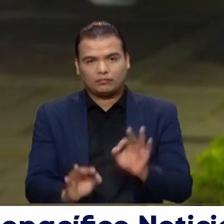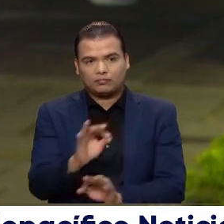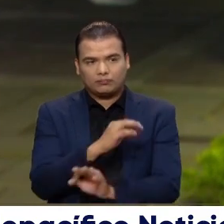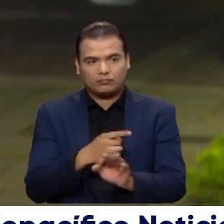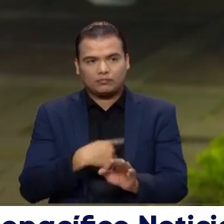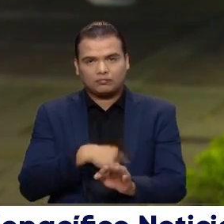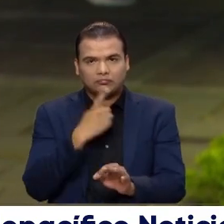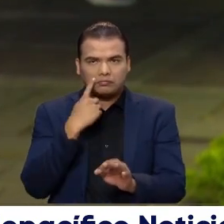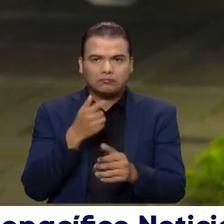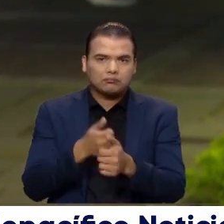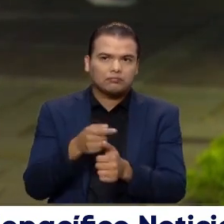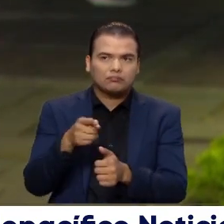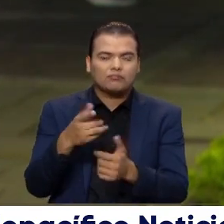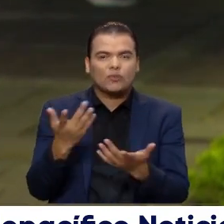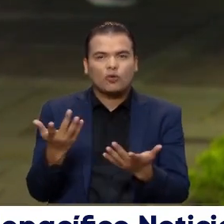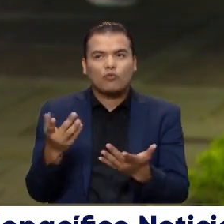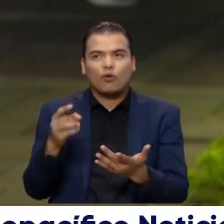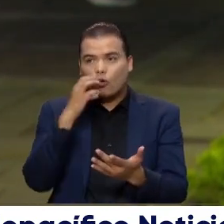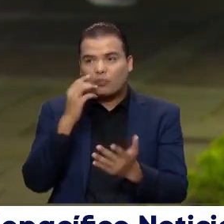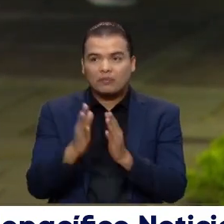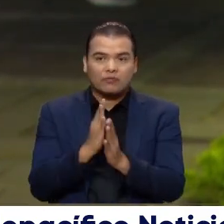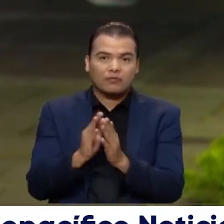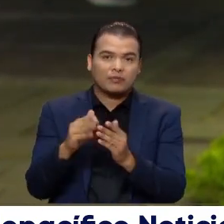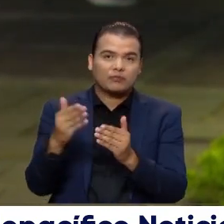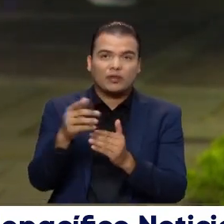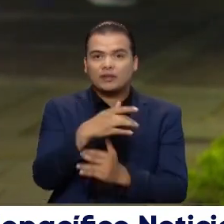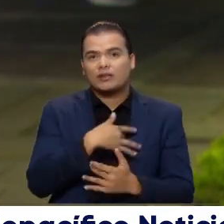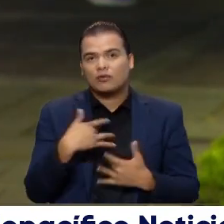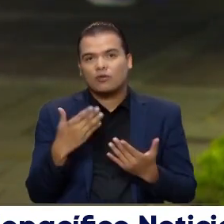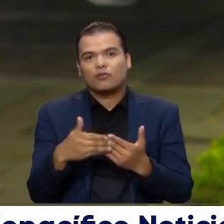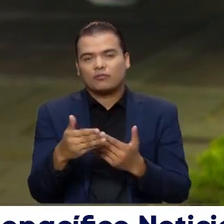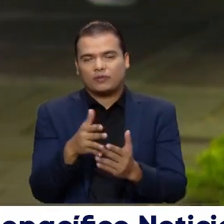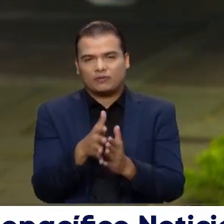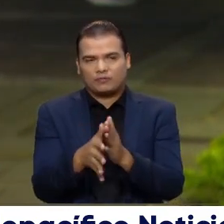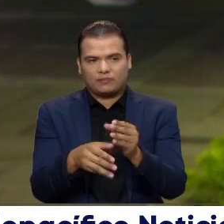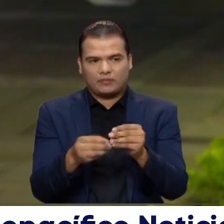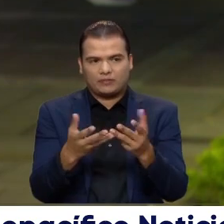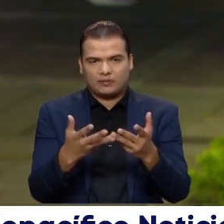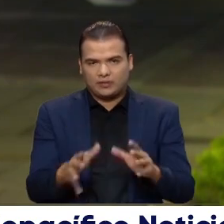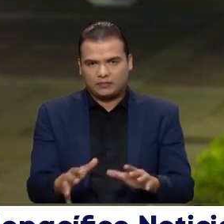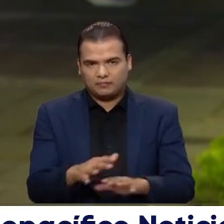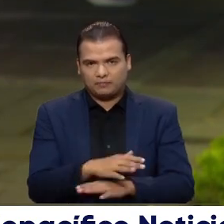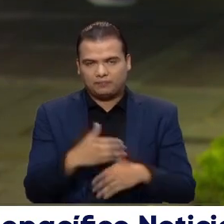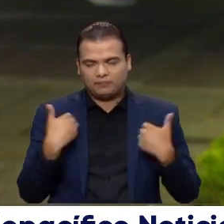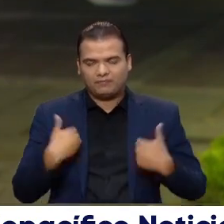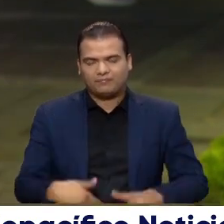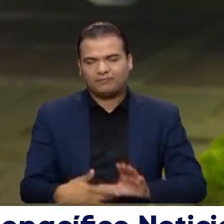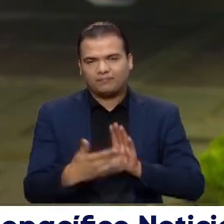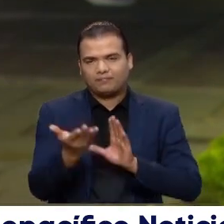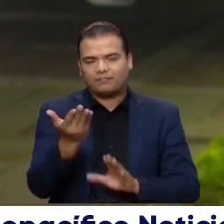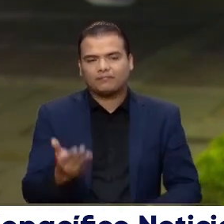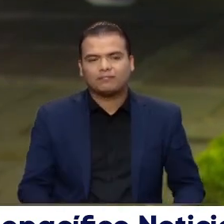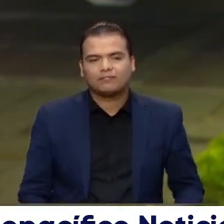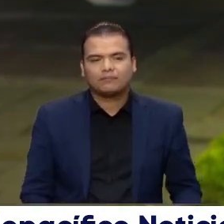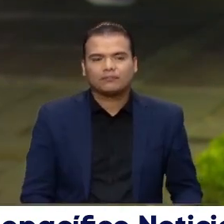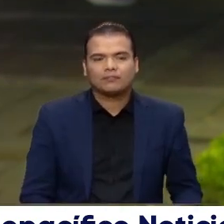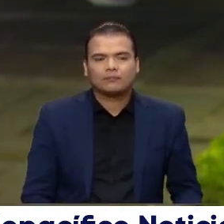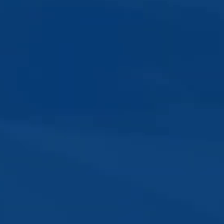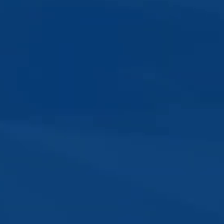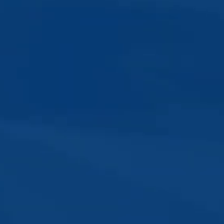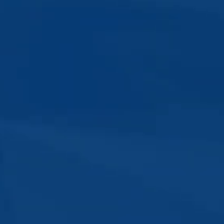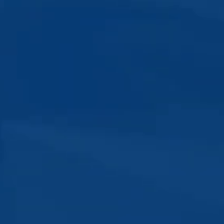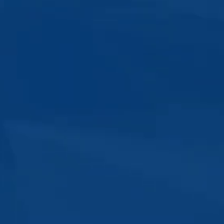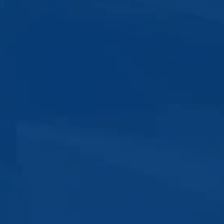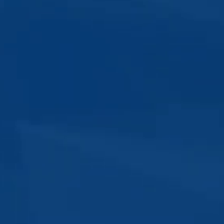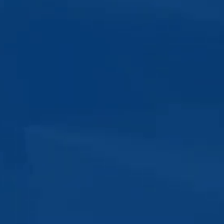seguiremos atentos a su pronunciamiento. Es información desde el sur de la capital vallecaucana para Telepacífico Noticias, Lizeth Romero.